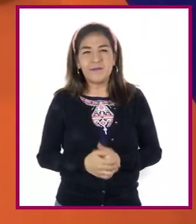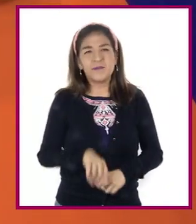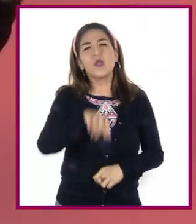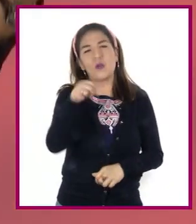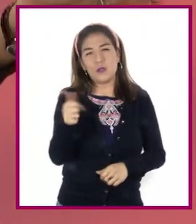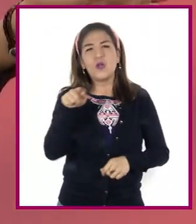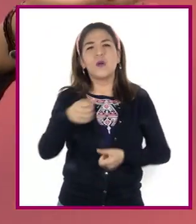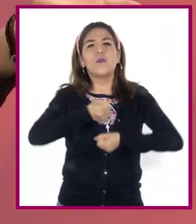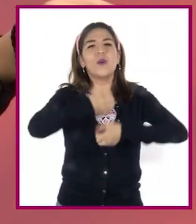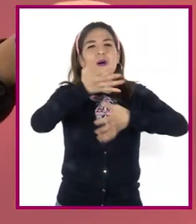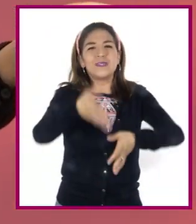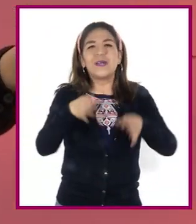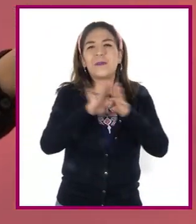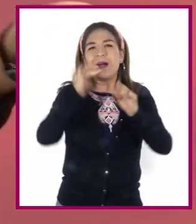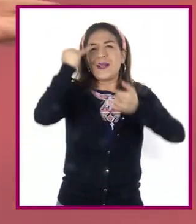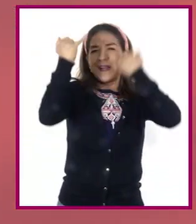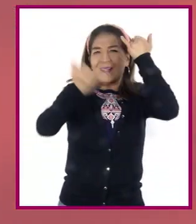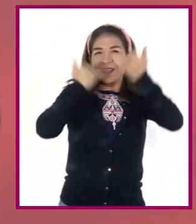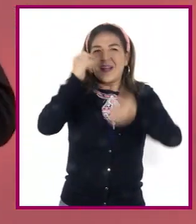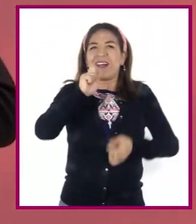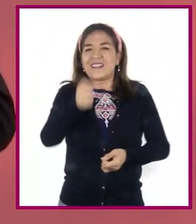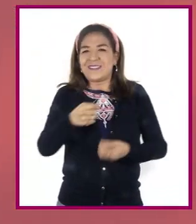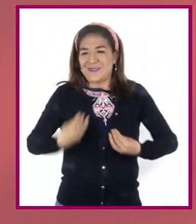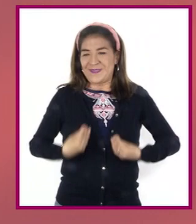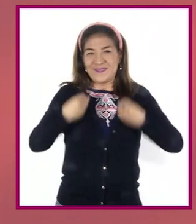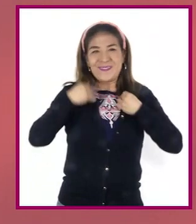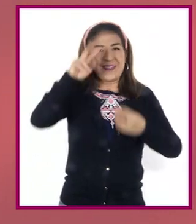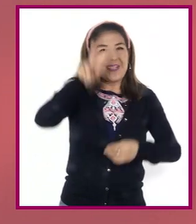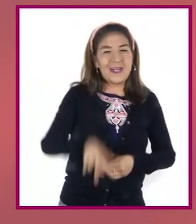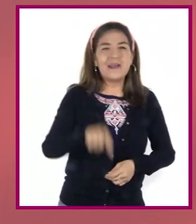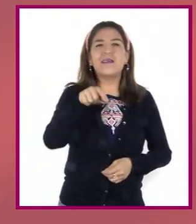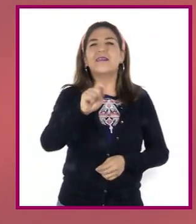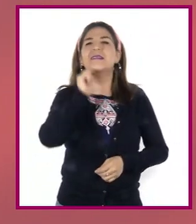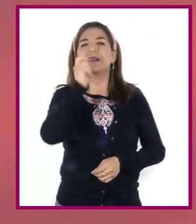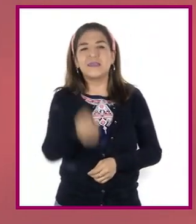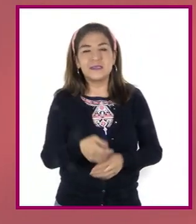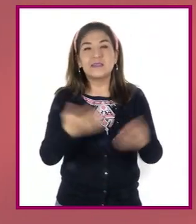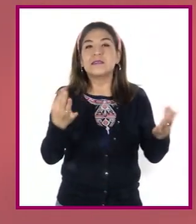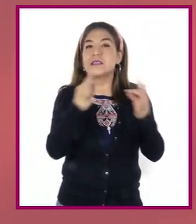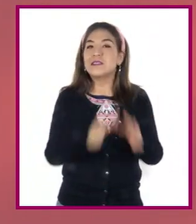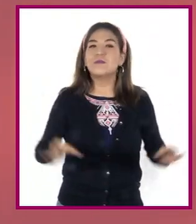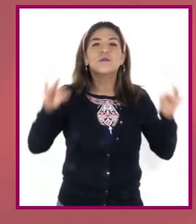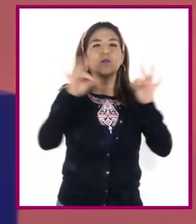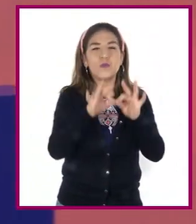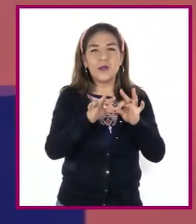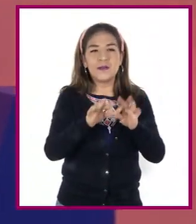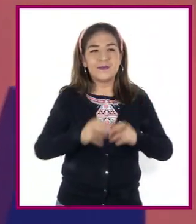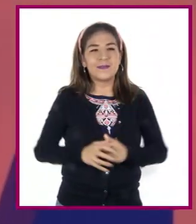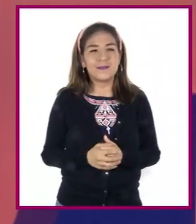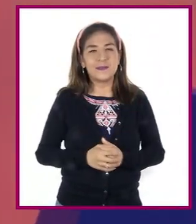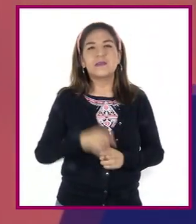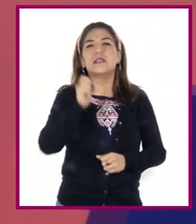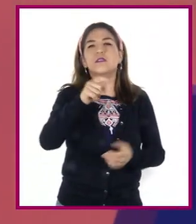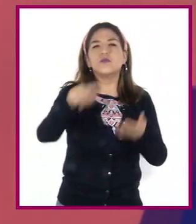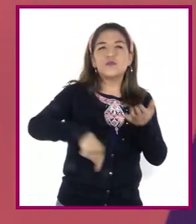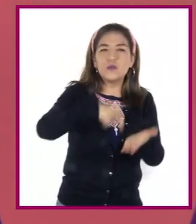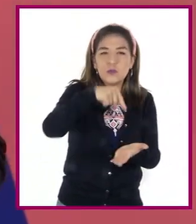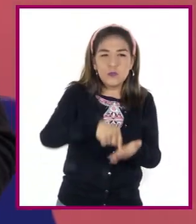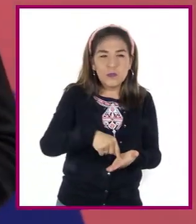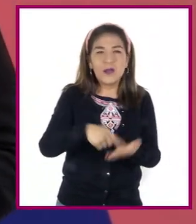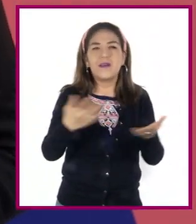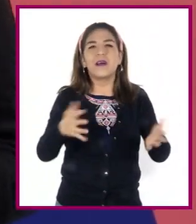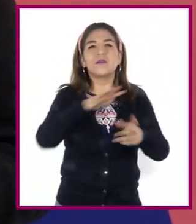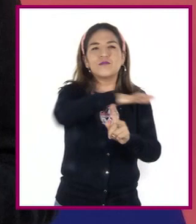poesía evoca y recrea la realidad y una parte de la realidad muy importante tiene que ver con los espacios,